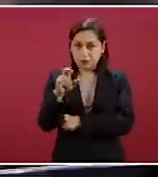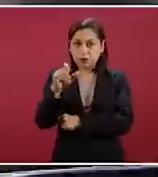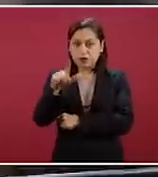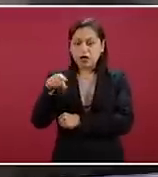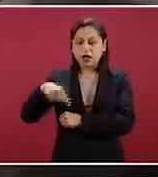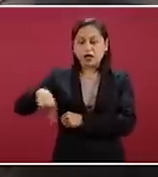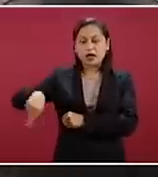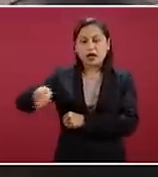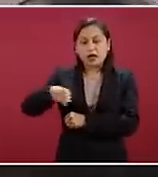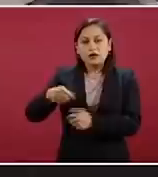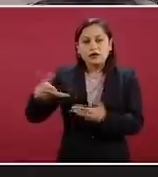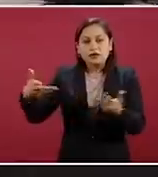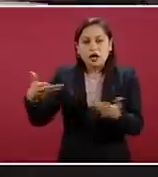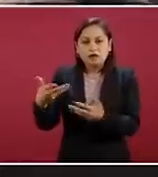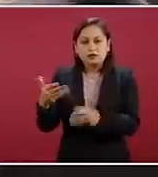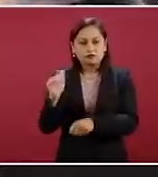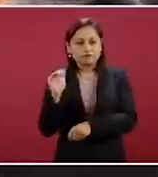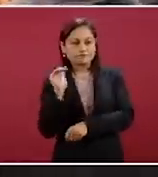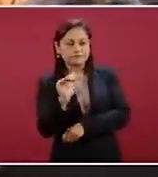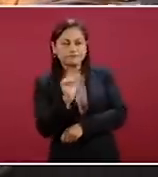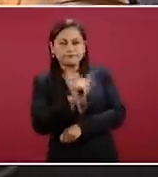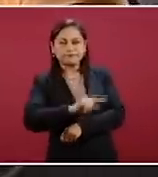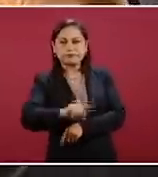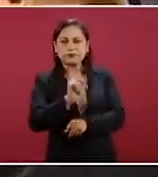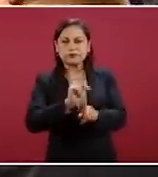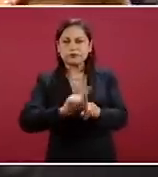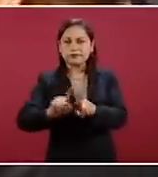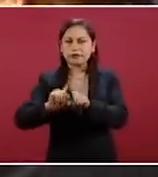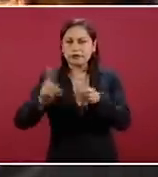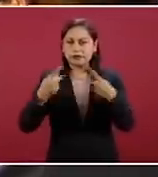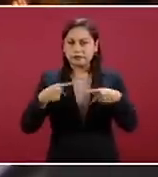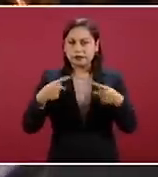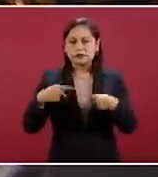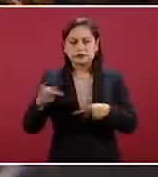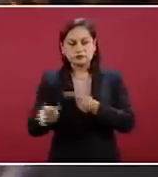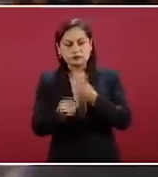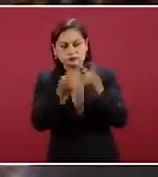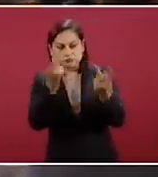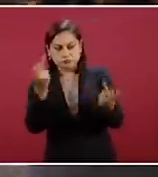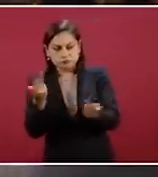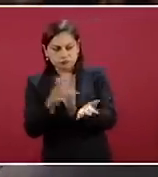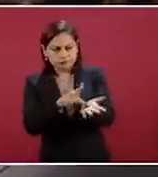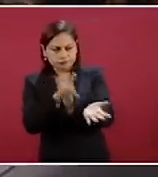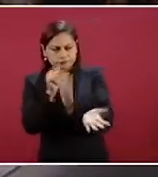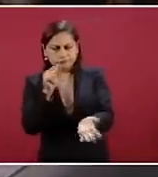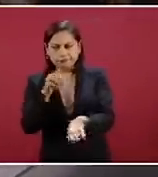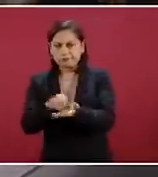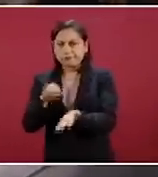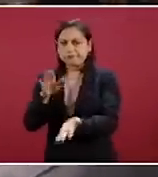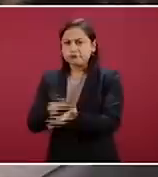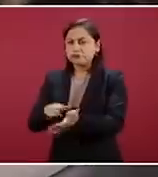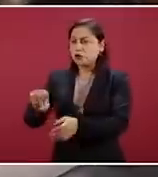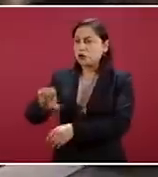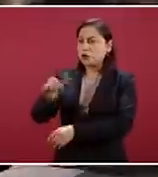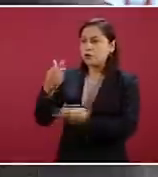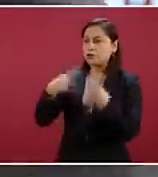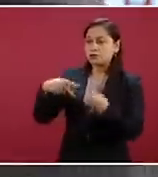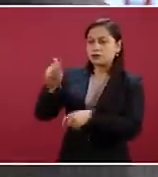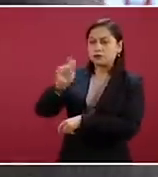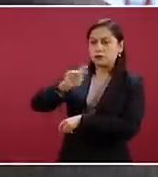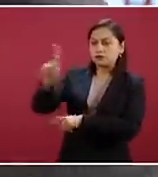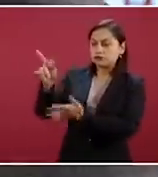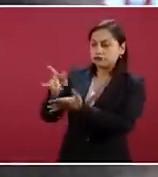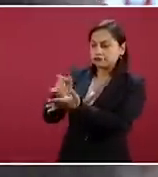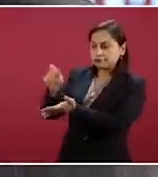ciudadanos especialistas sobre este tema y sobre los preceptos que debe de incluir